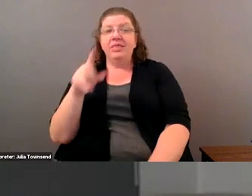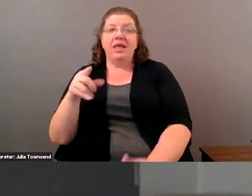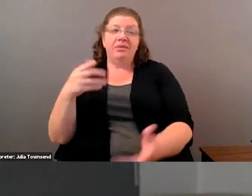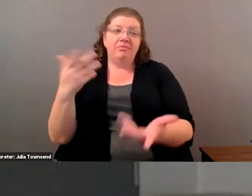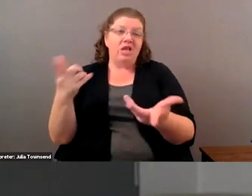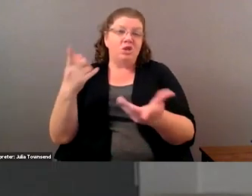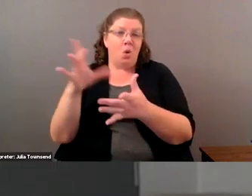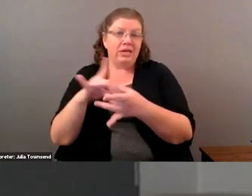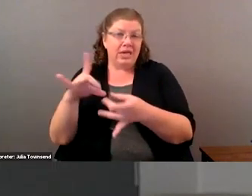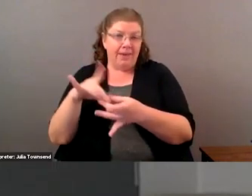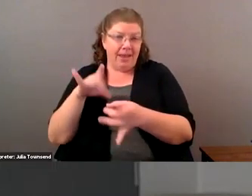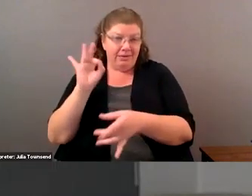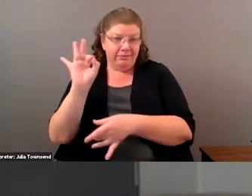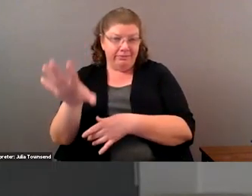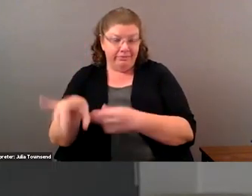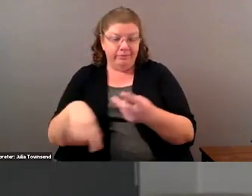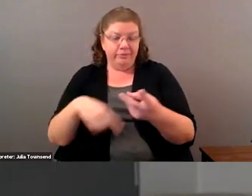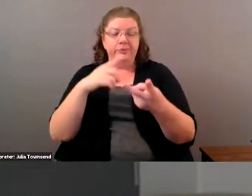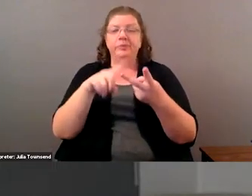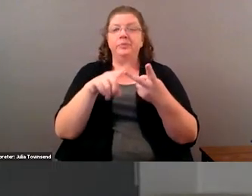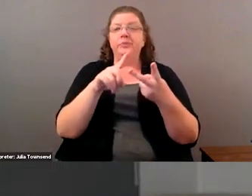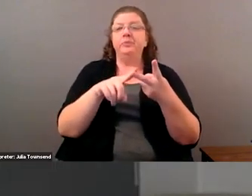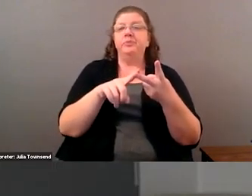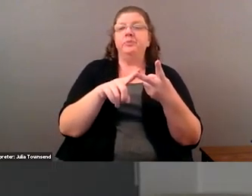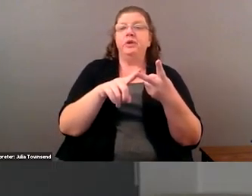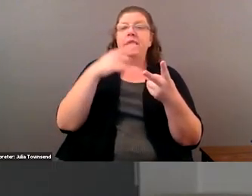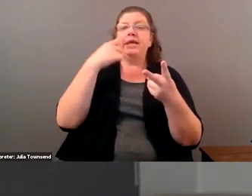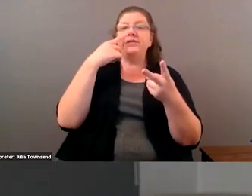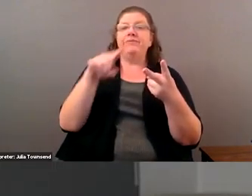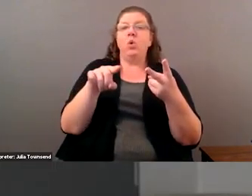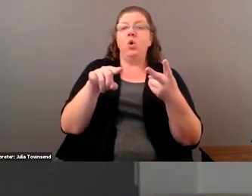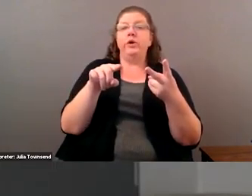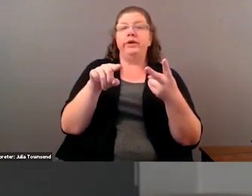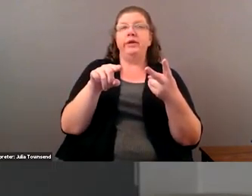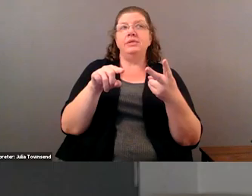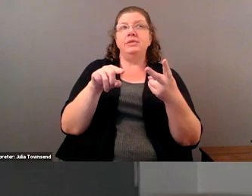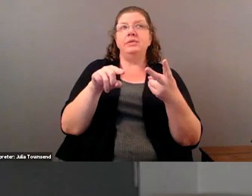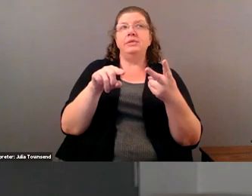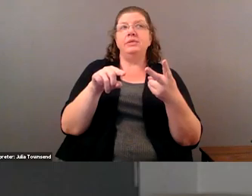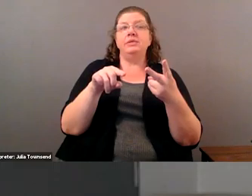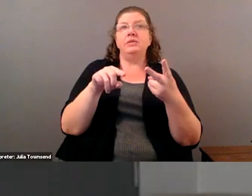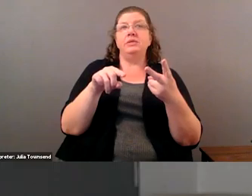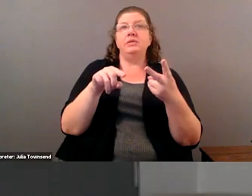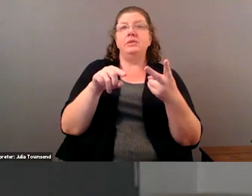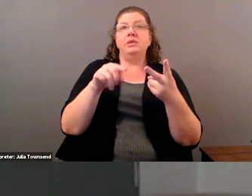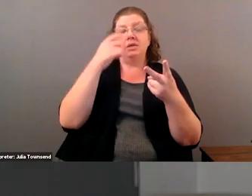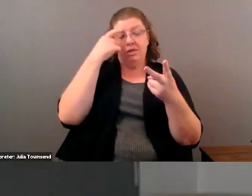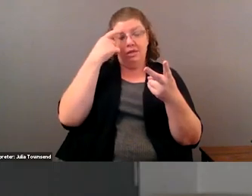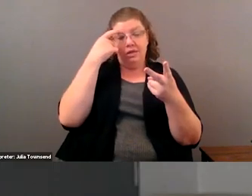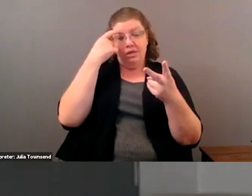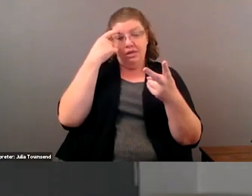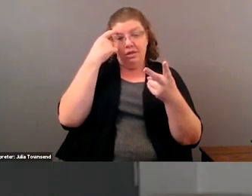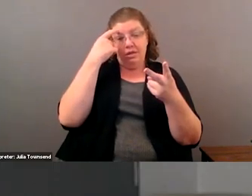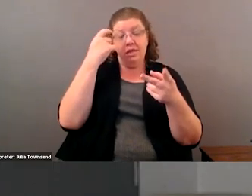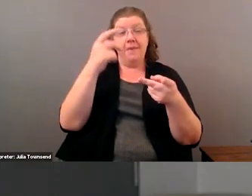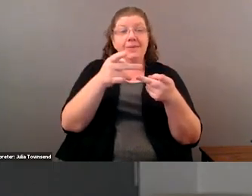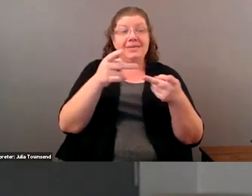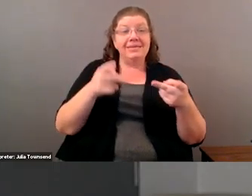2022 y después a usar los otros fondos y